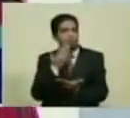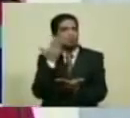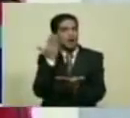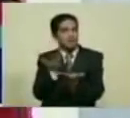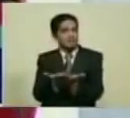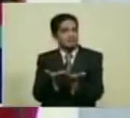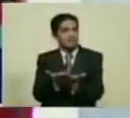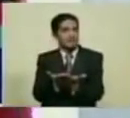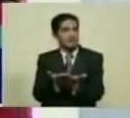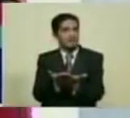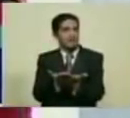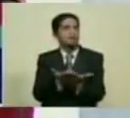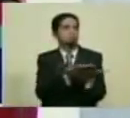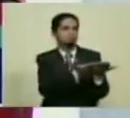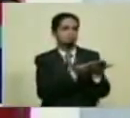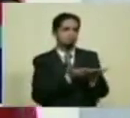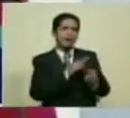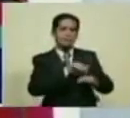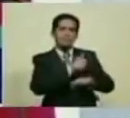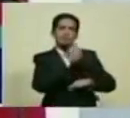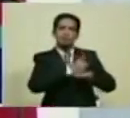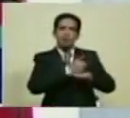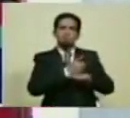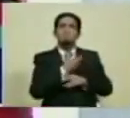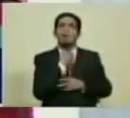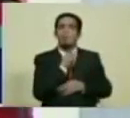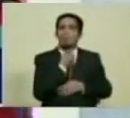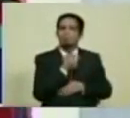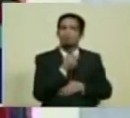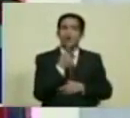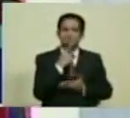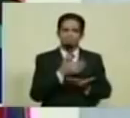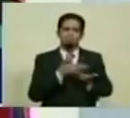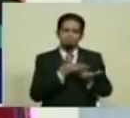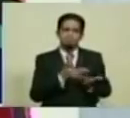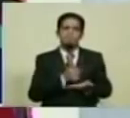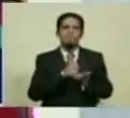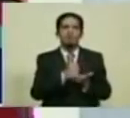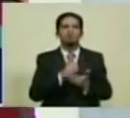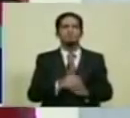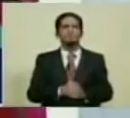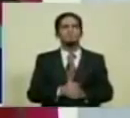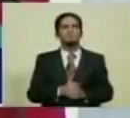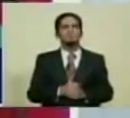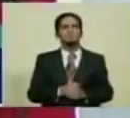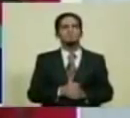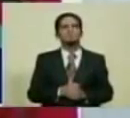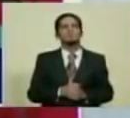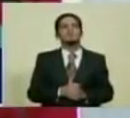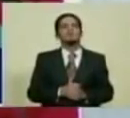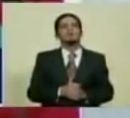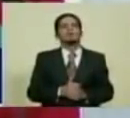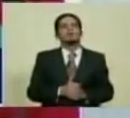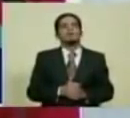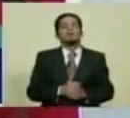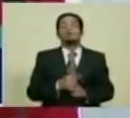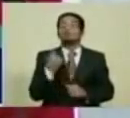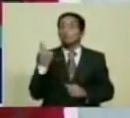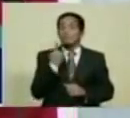dirección nacional la recibió con mucho agrado y además dieron todo su apoyo. No solamente la dirección nacional, lo tengo que